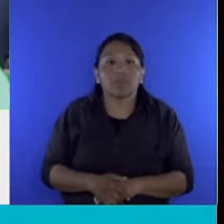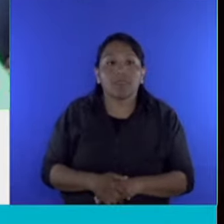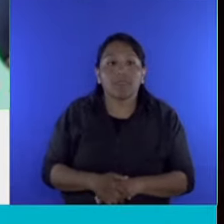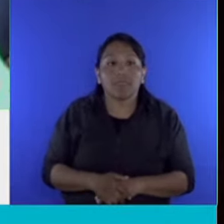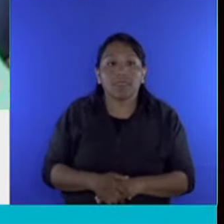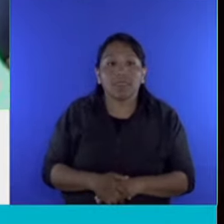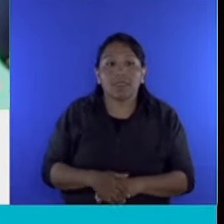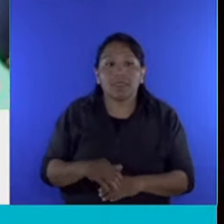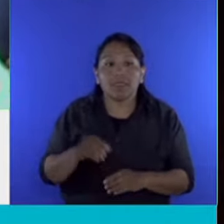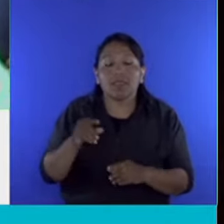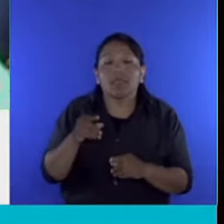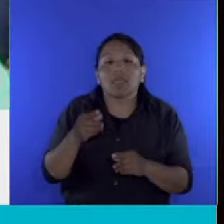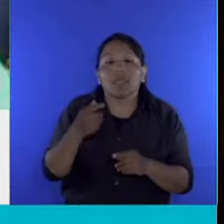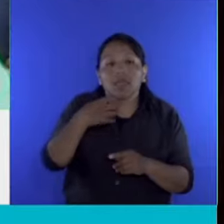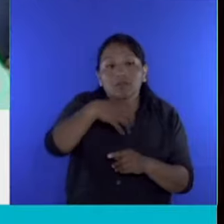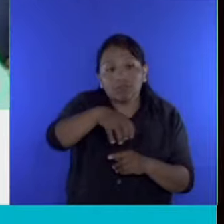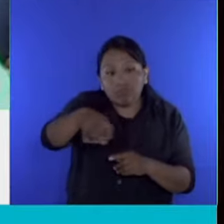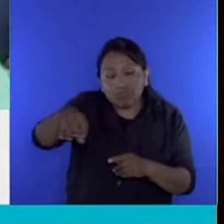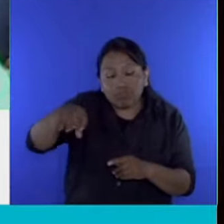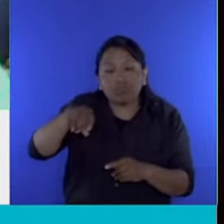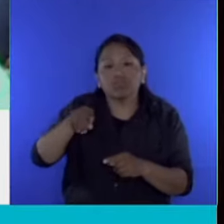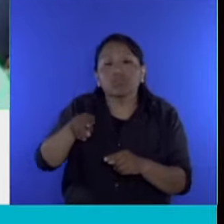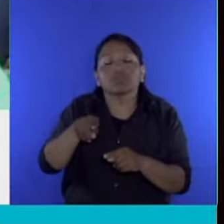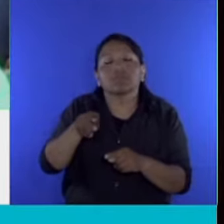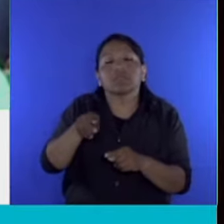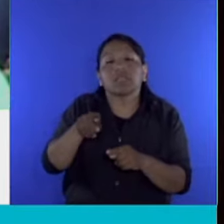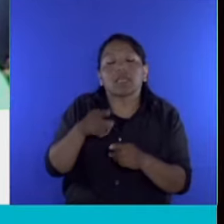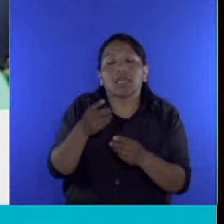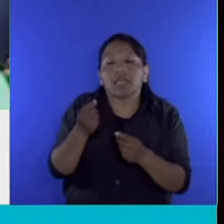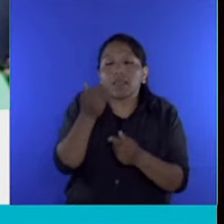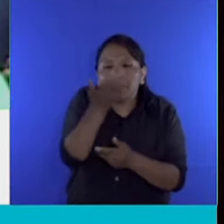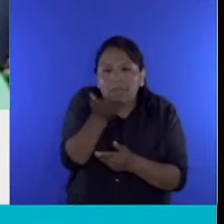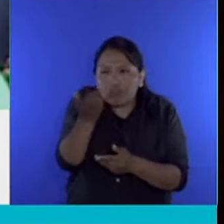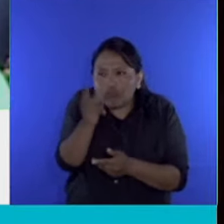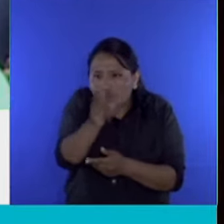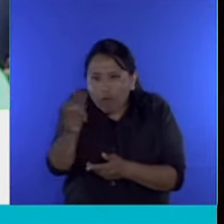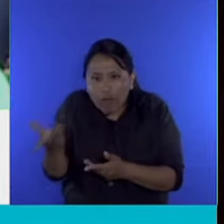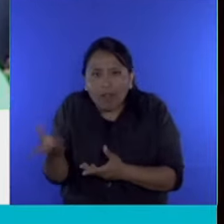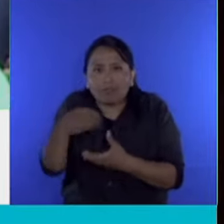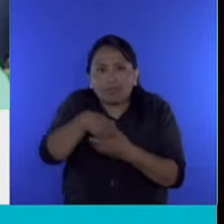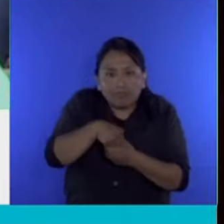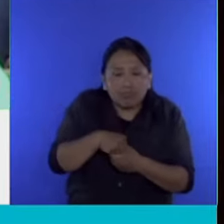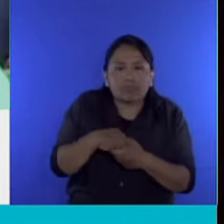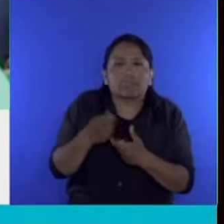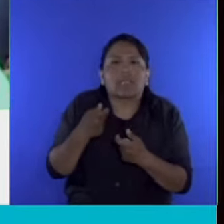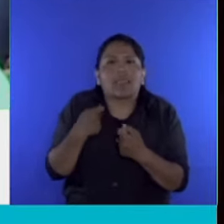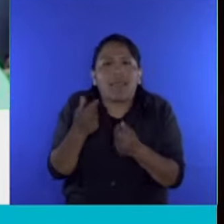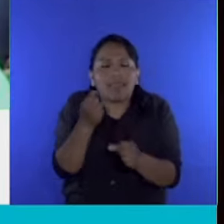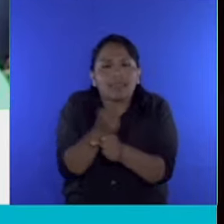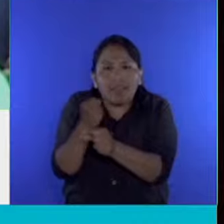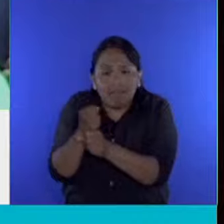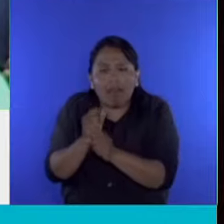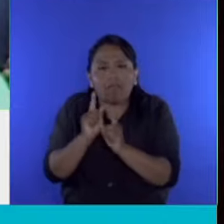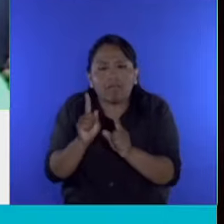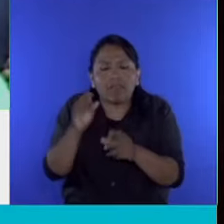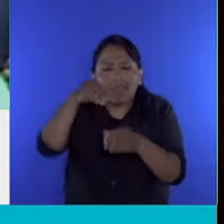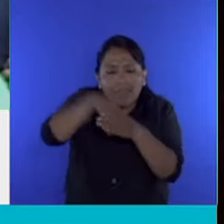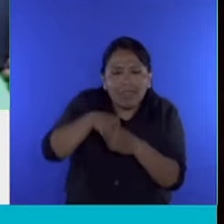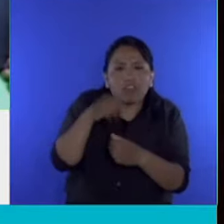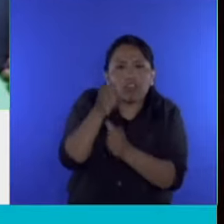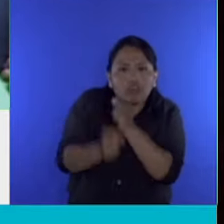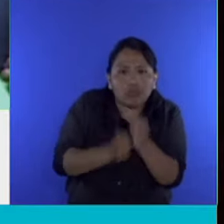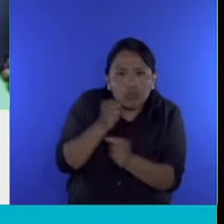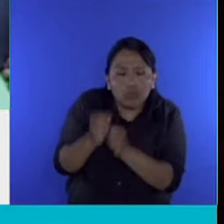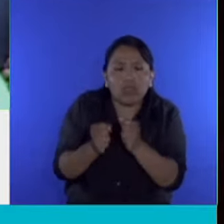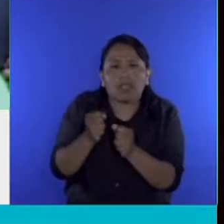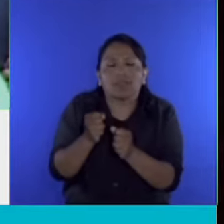actividades de esas cadenas de suministro generan se basan en capital humano con lo cual sostienen puestos de trabajo dentro de las Industrias creativas